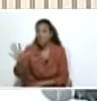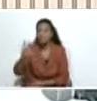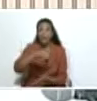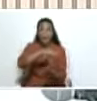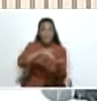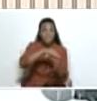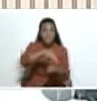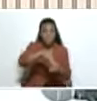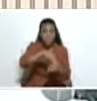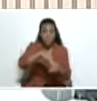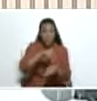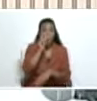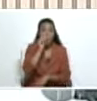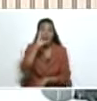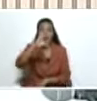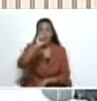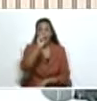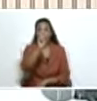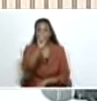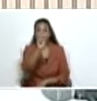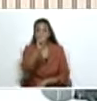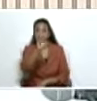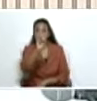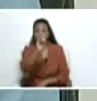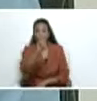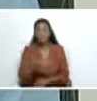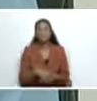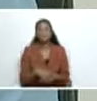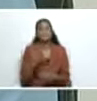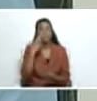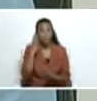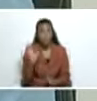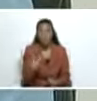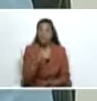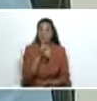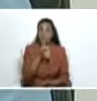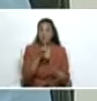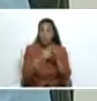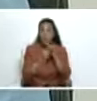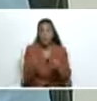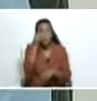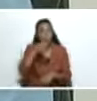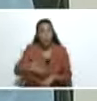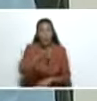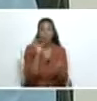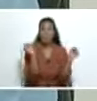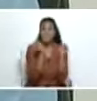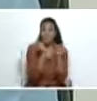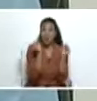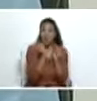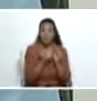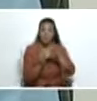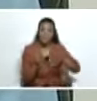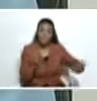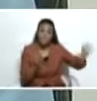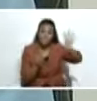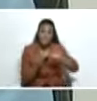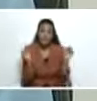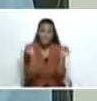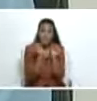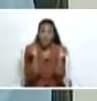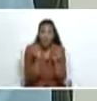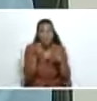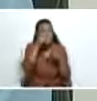ministro Castro Soteldo lleva buenas noticias para el pueblo de Mérida, sobre todo para